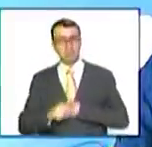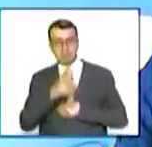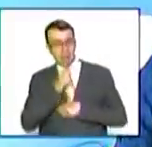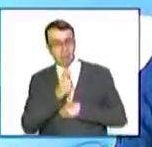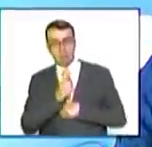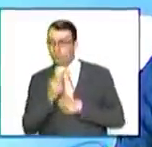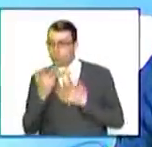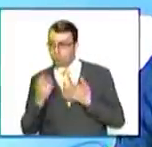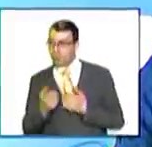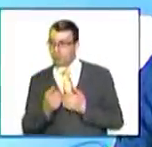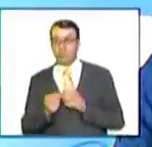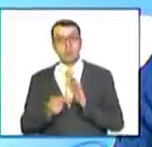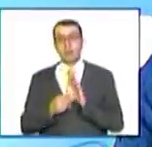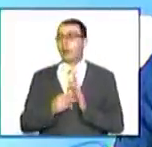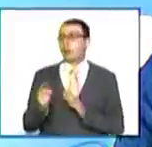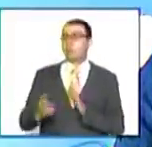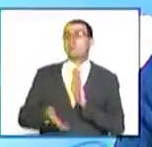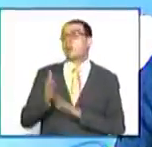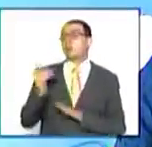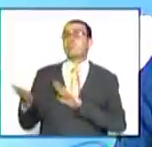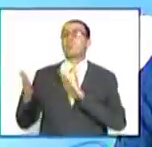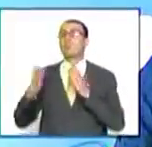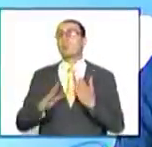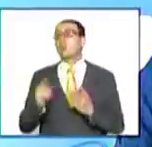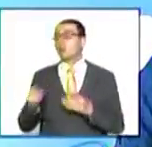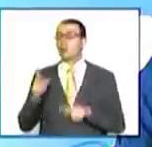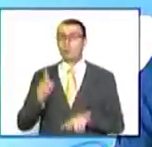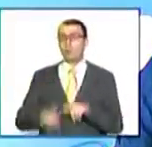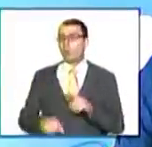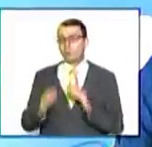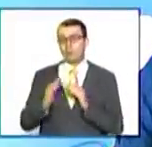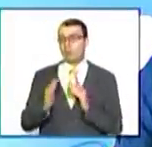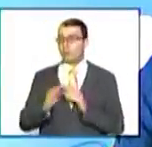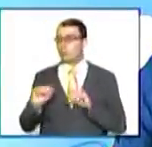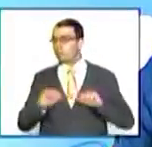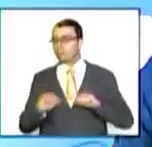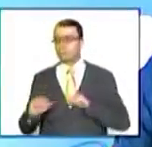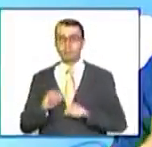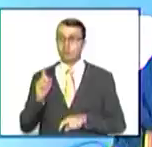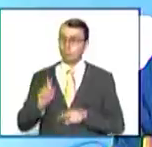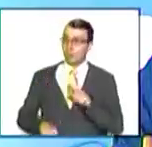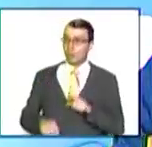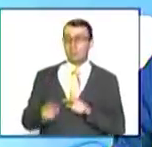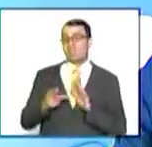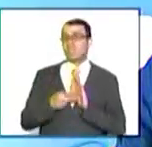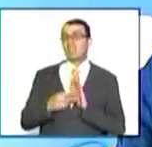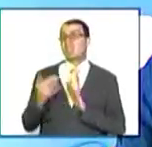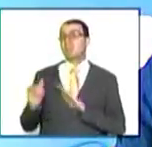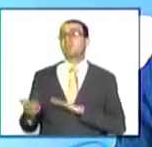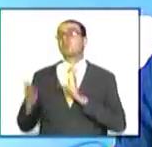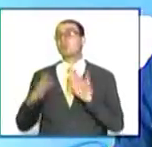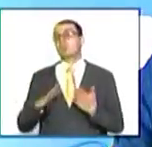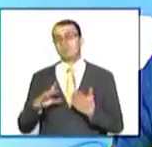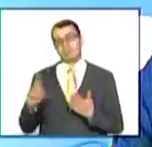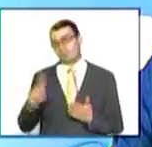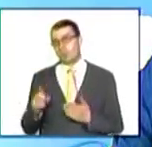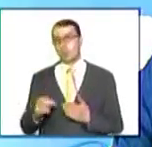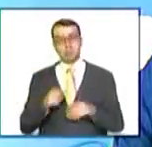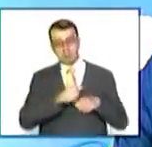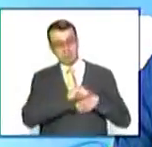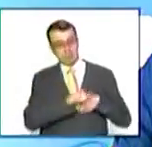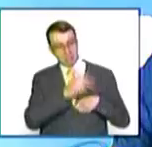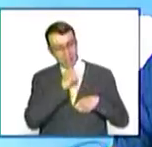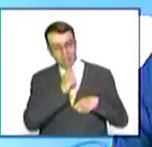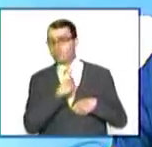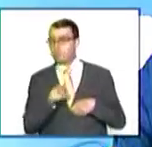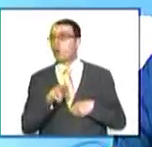dolor o de la incapacidad o de la invalidez en su casa. Entonces son complementos, ya estamos hablando de una serie de procesos